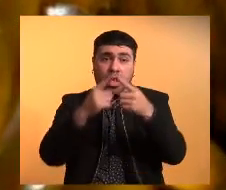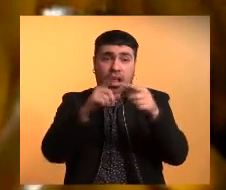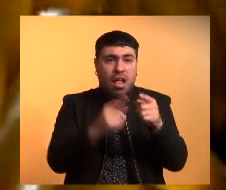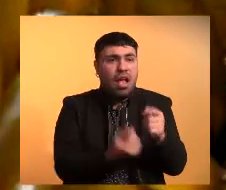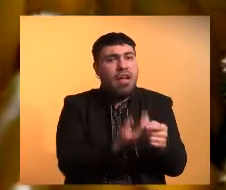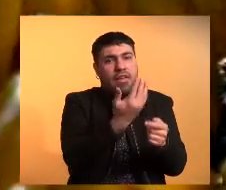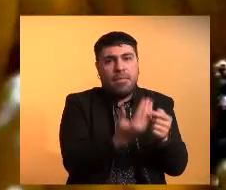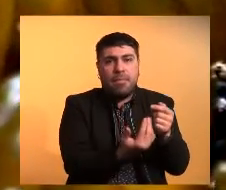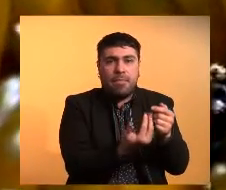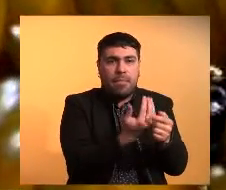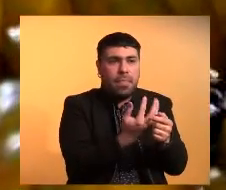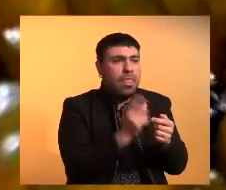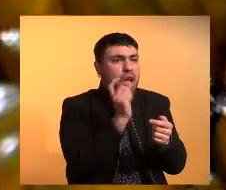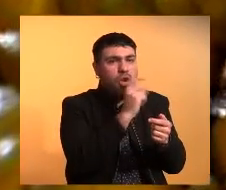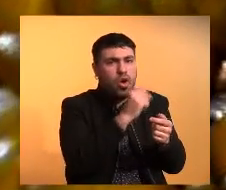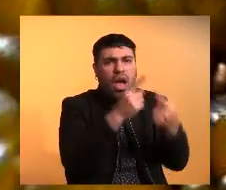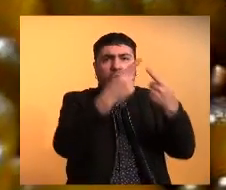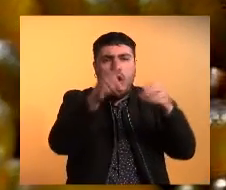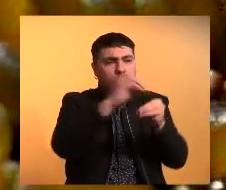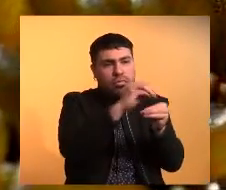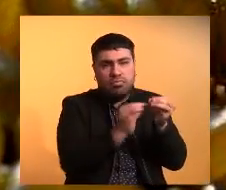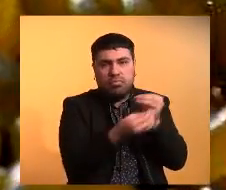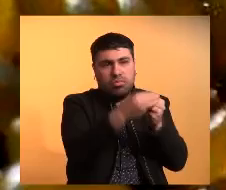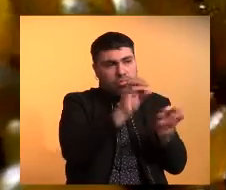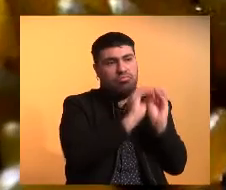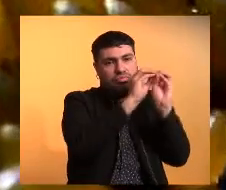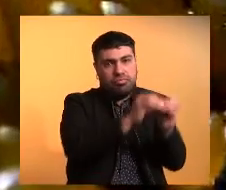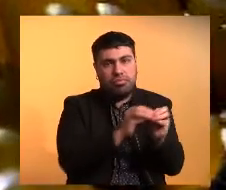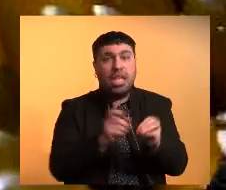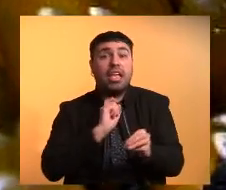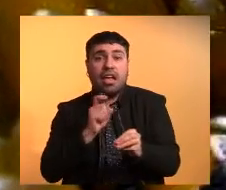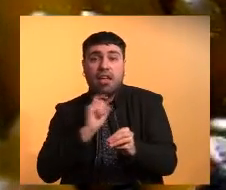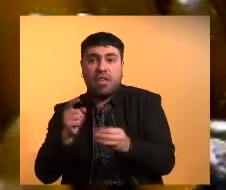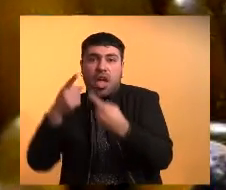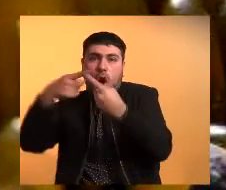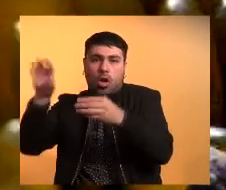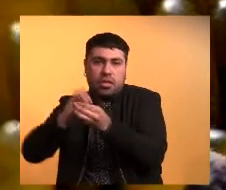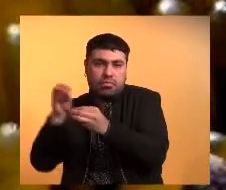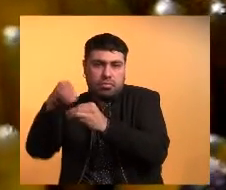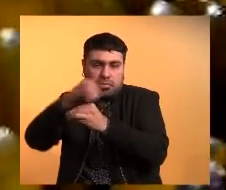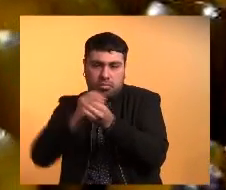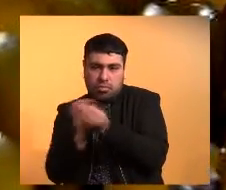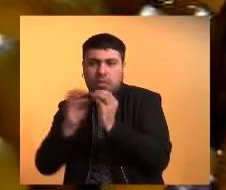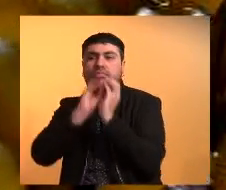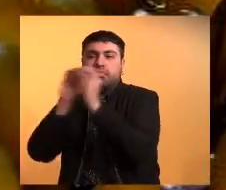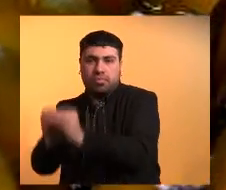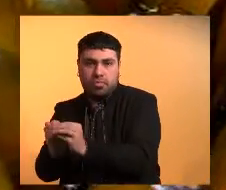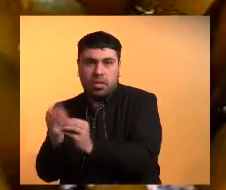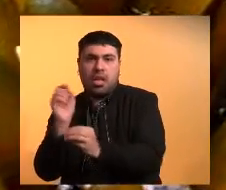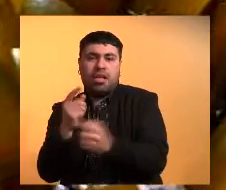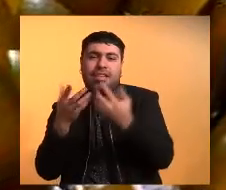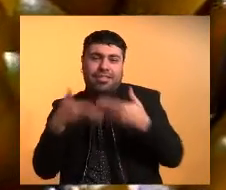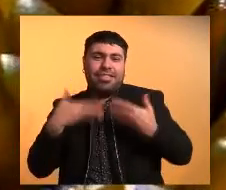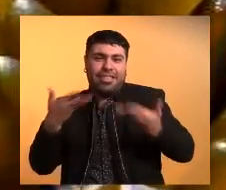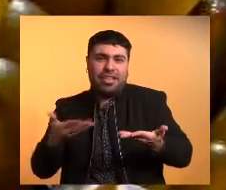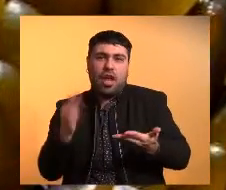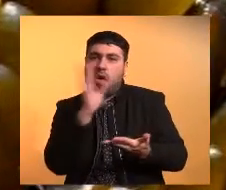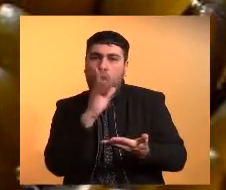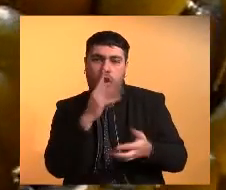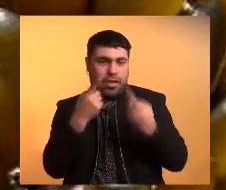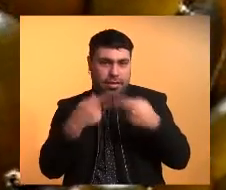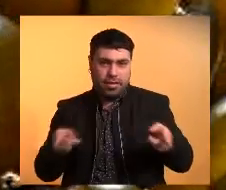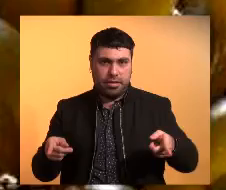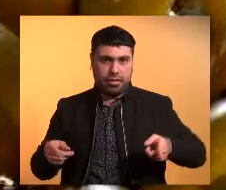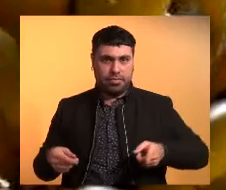particularmente esa combinación de pigmentos que da esos colores café. Ahora, no necesariamente las algas siempre las rojas son de color